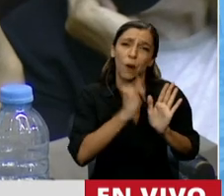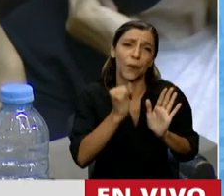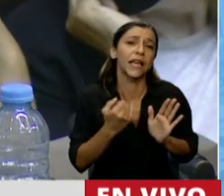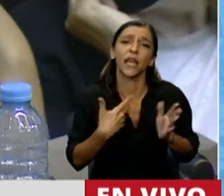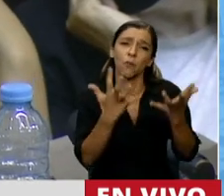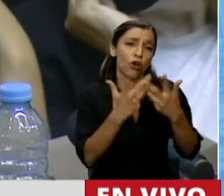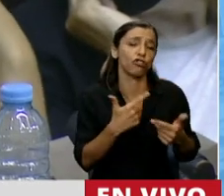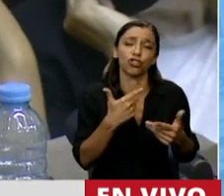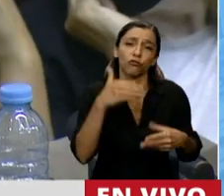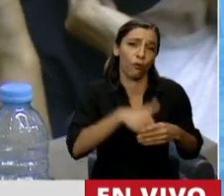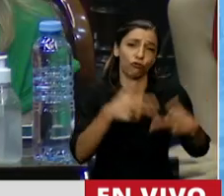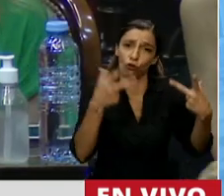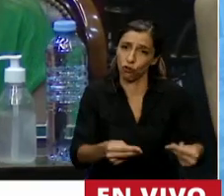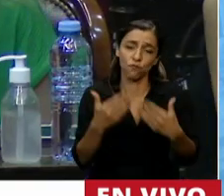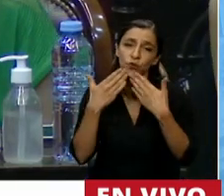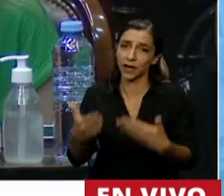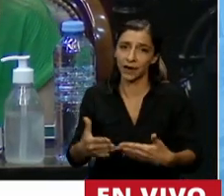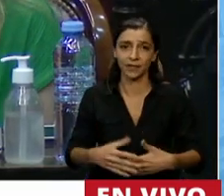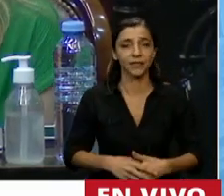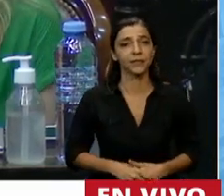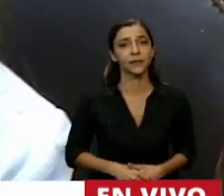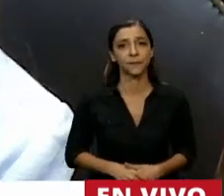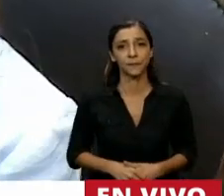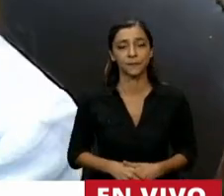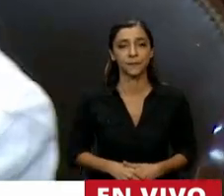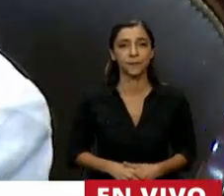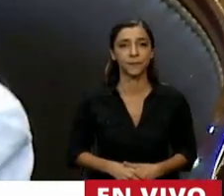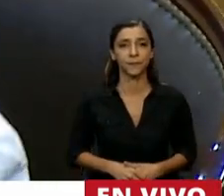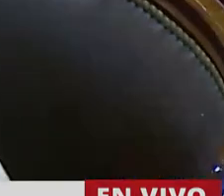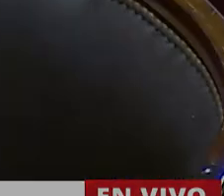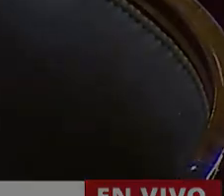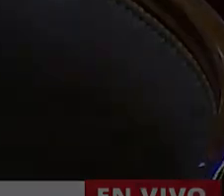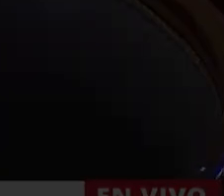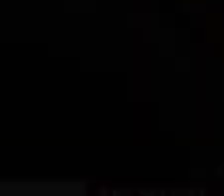Muchísimas gracias, señor presidente. Muchas gracias, diputada Ginocchio.